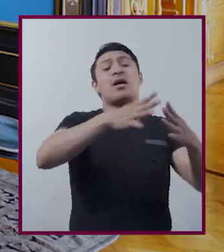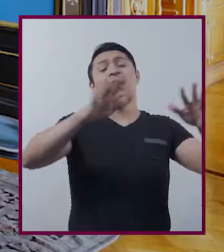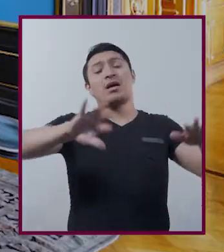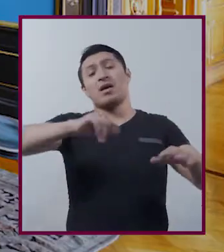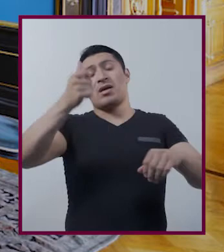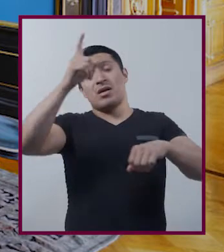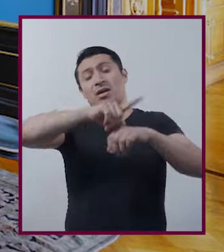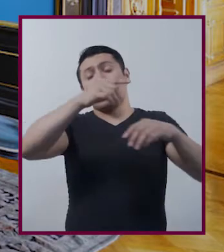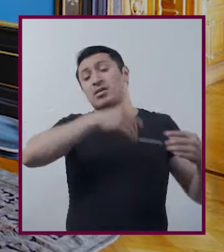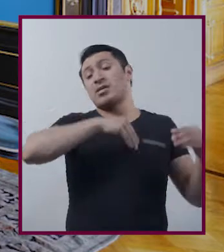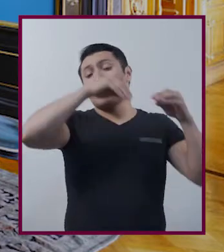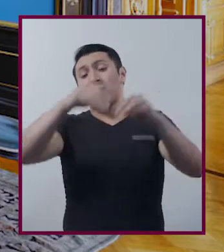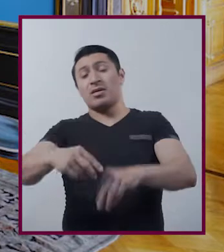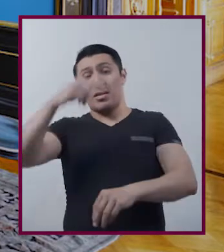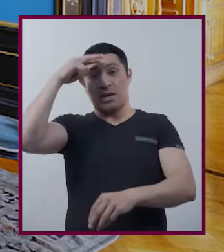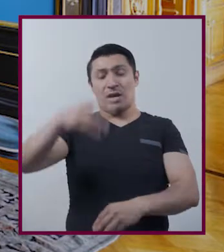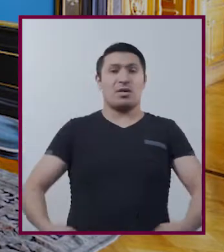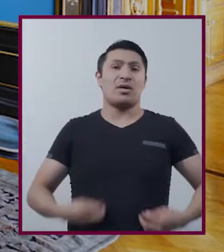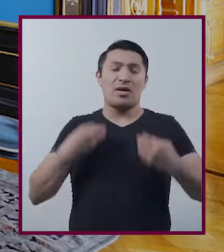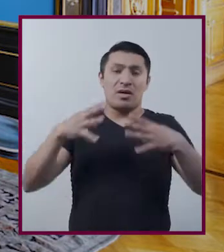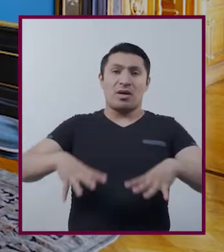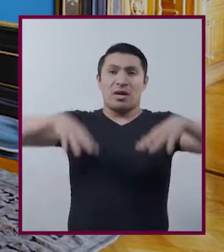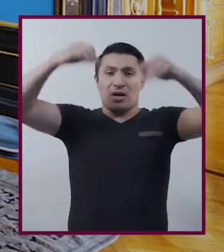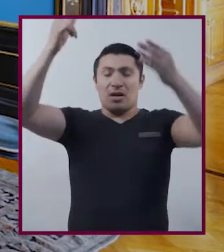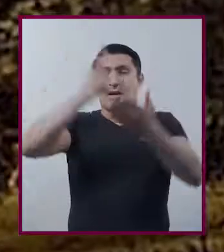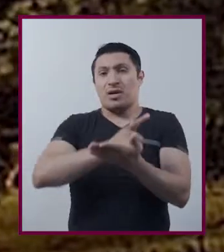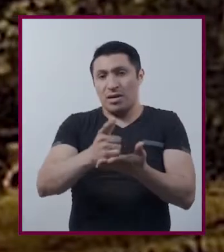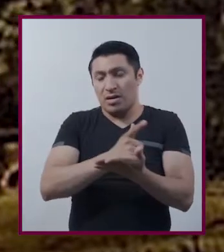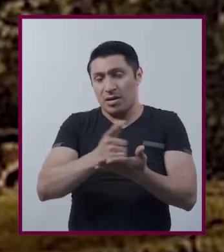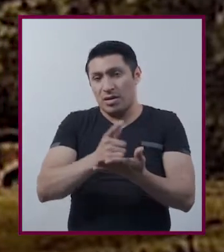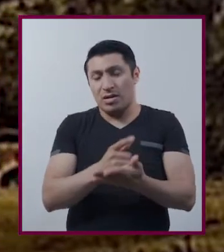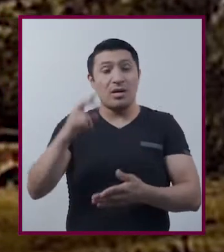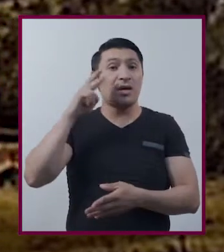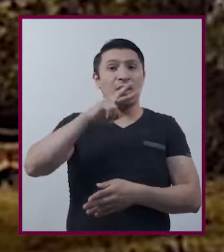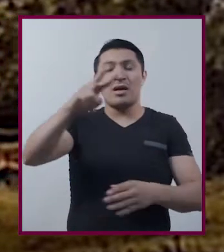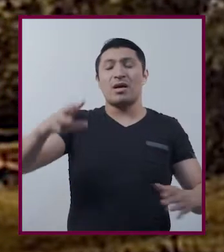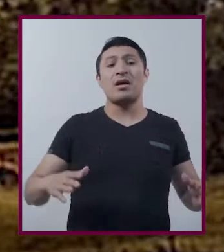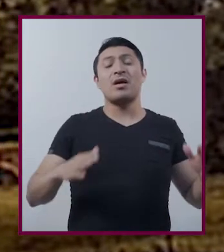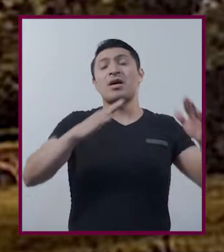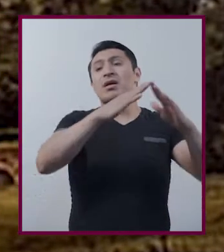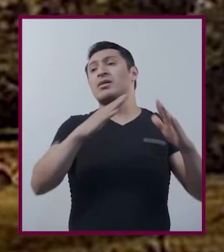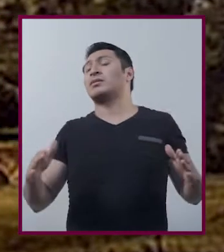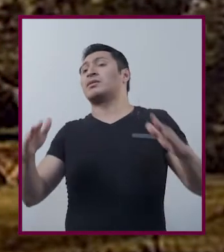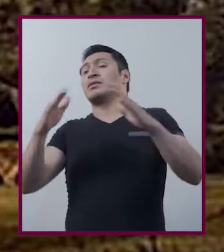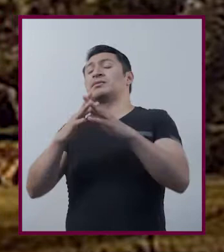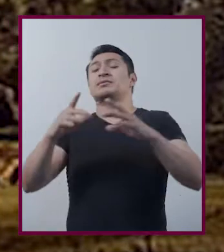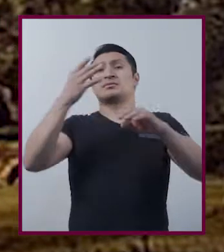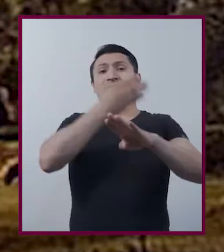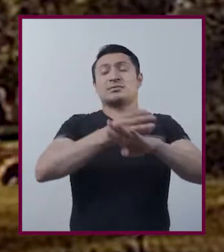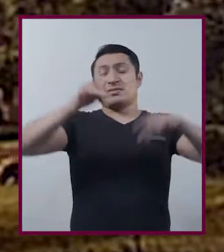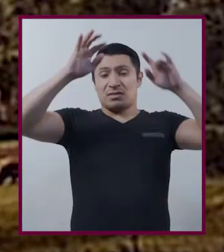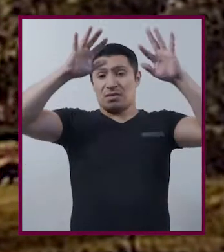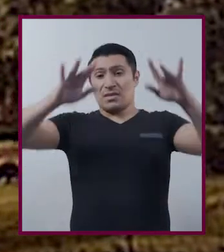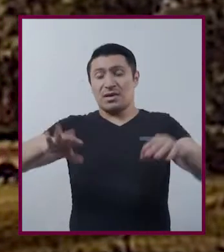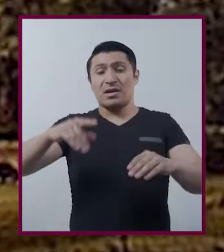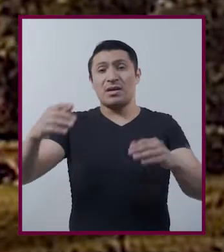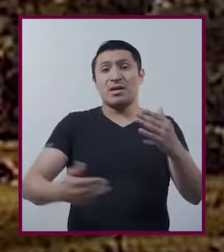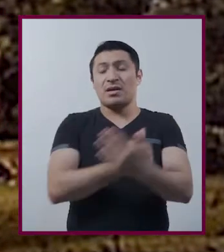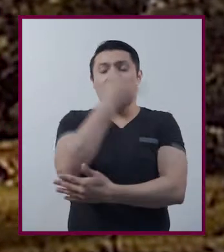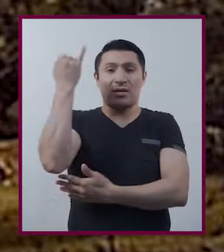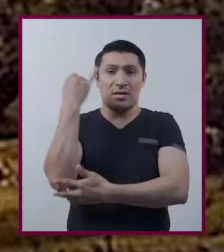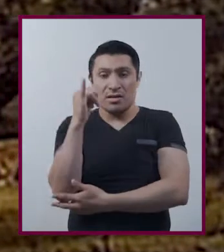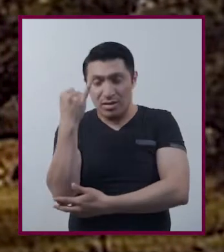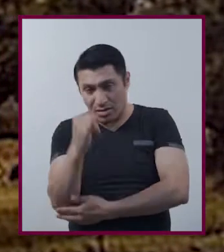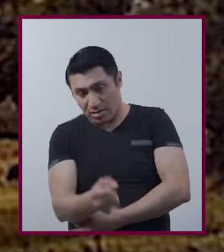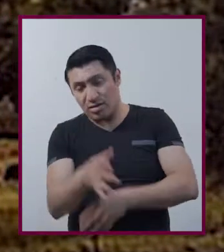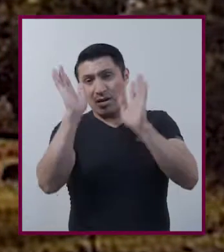al mar, y otro día me llevó a México a vivir en un castillo gris que miraba al valle y a los volcanes cubiertos de nieve, y